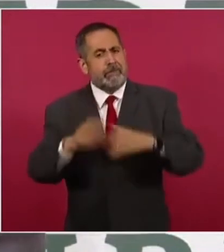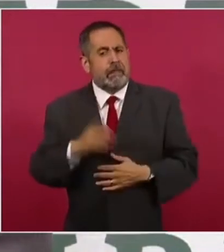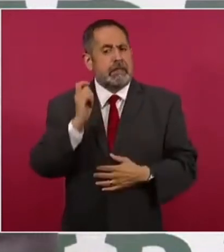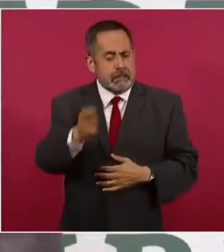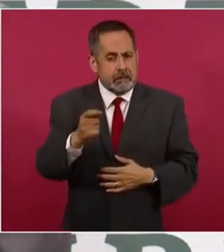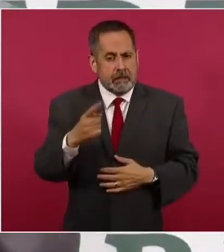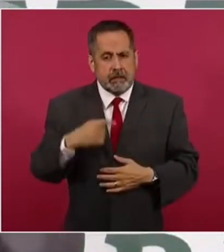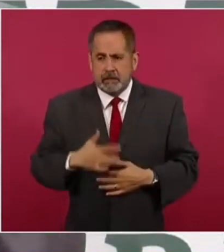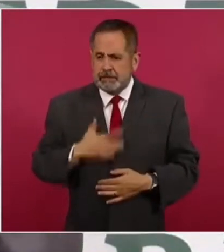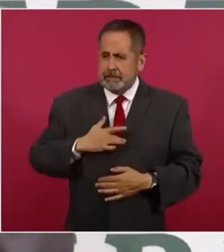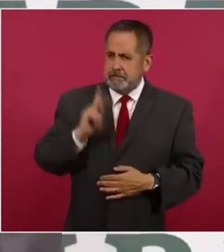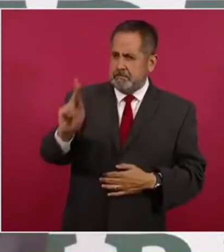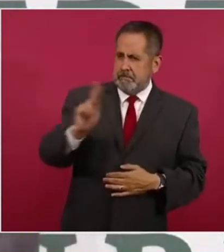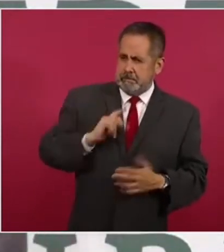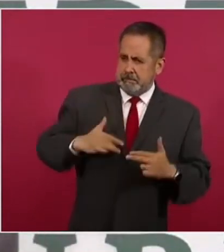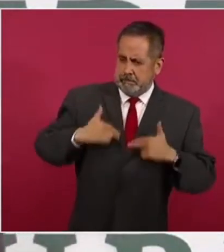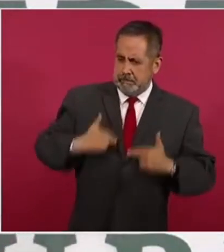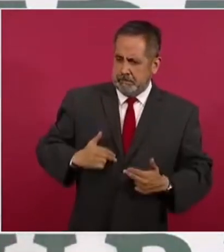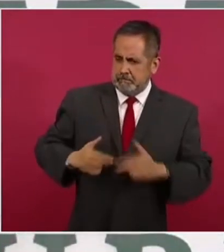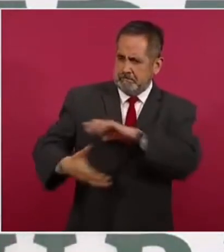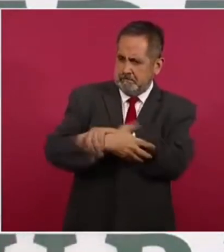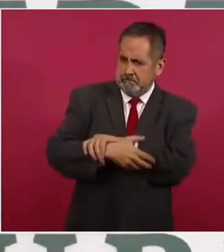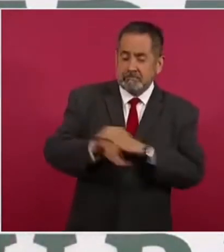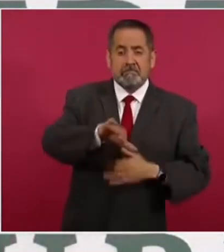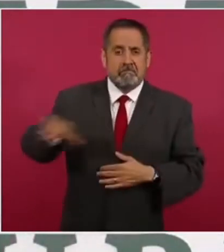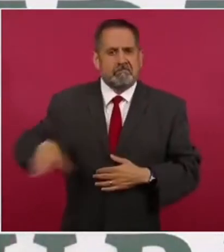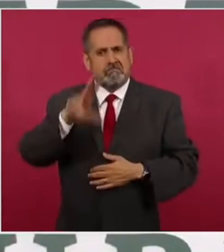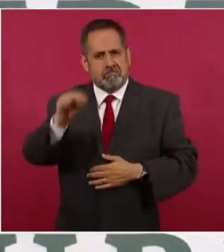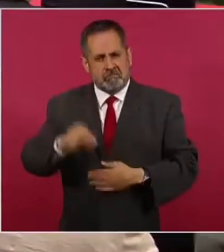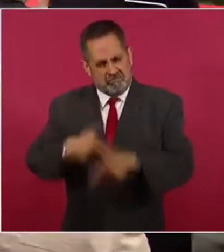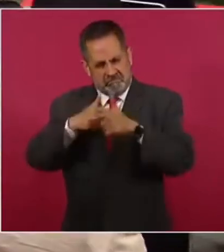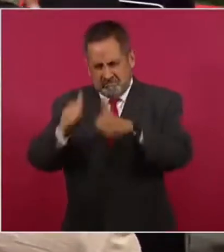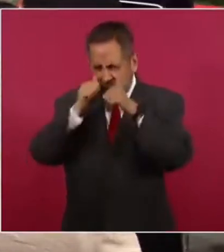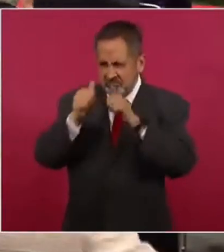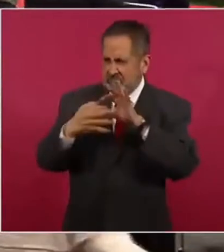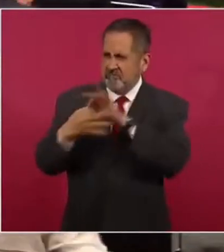lado el humanismo y la fraternidad. Muchas gracias.